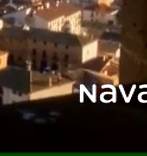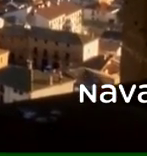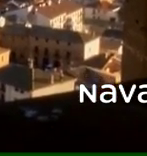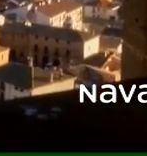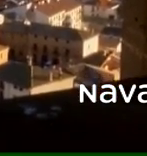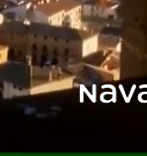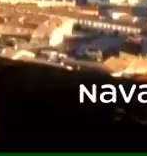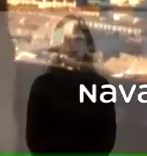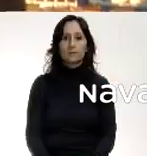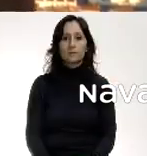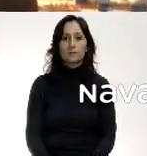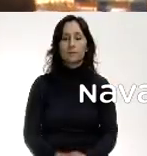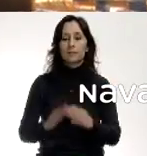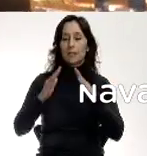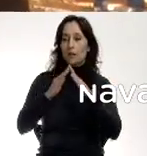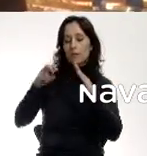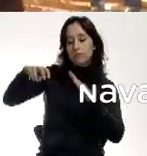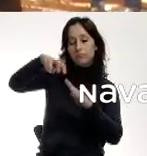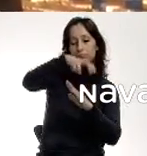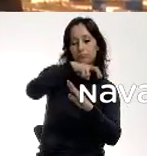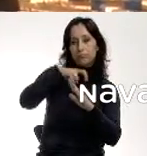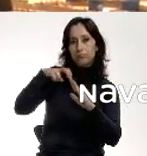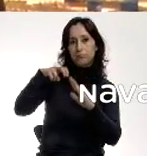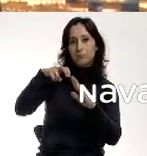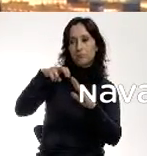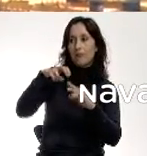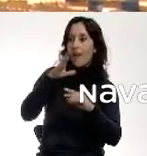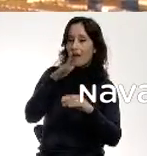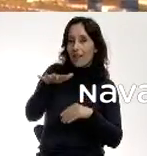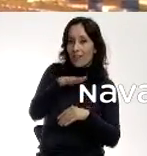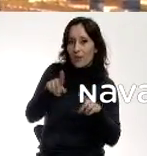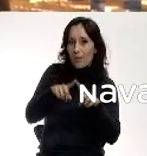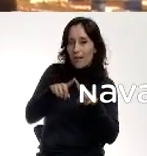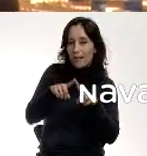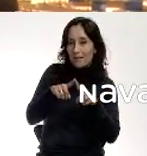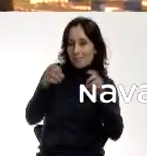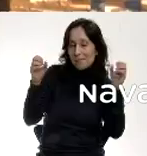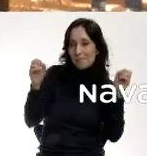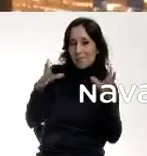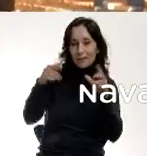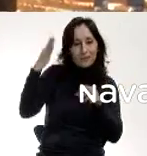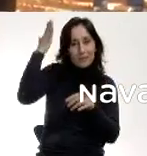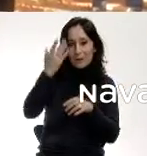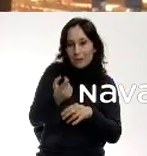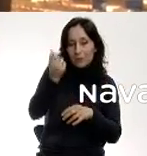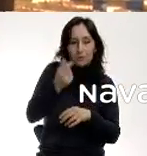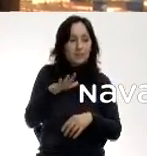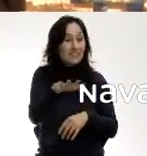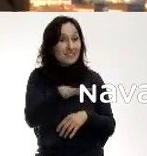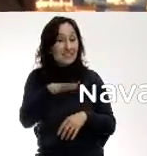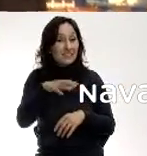Después de ese paseo por el tejado de la iglesia, nos has traído a un lugar casi mágico, de los que quedan pocos en Navarra, ¿no? Es una maravilla